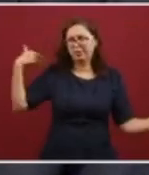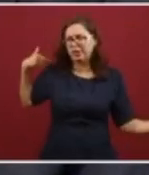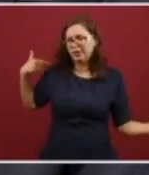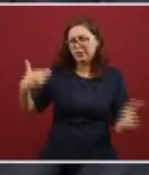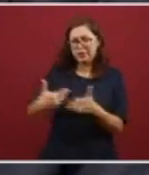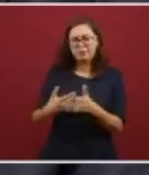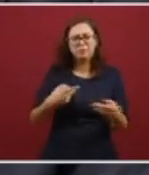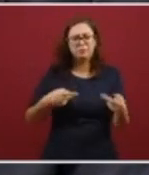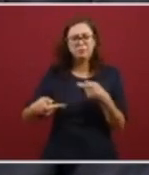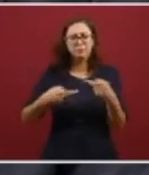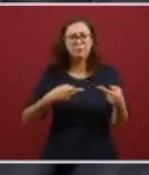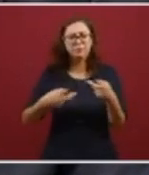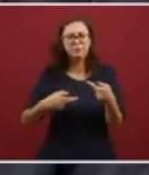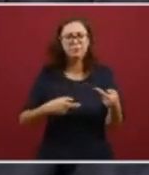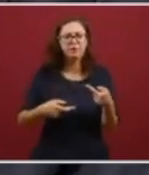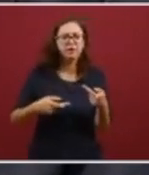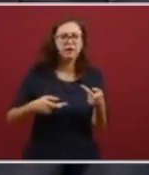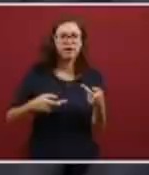de que